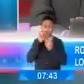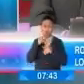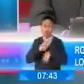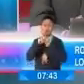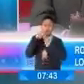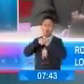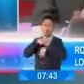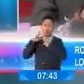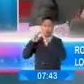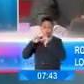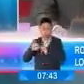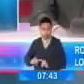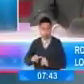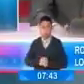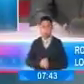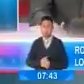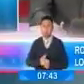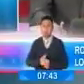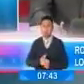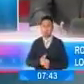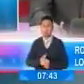Ministro, va a ver un...